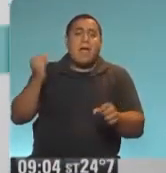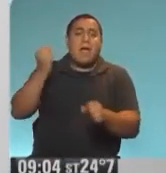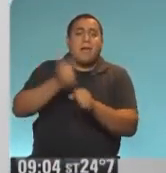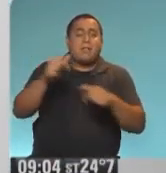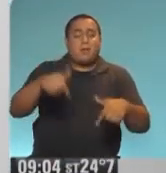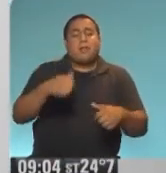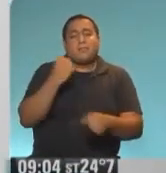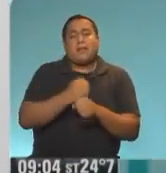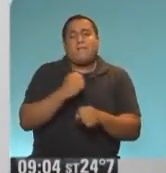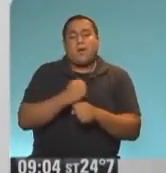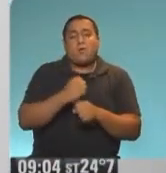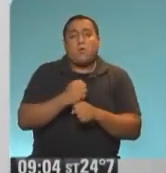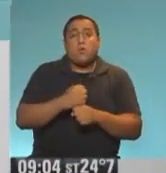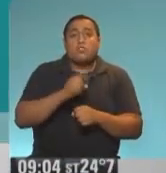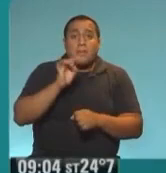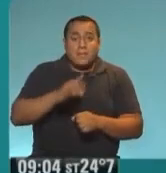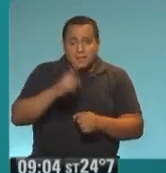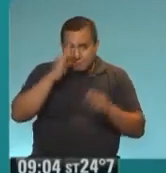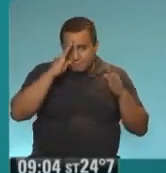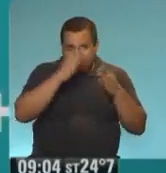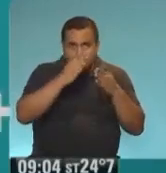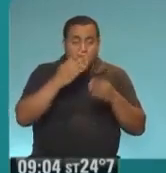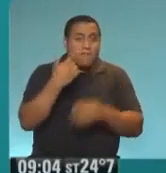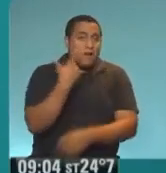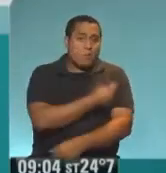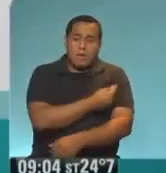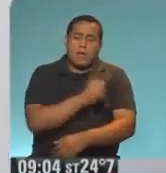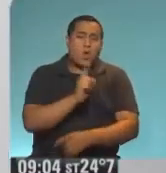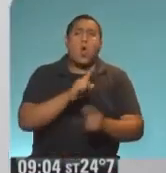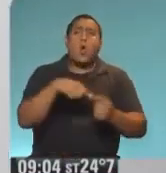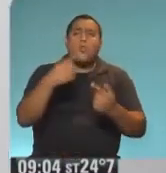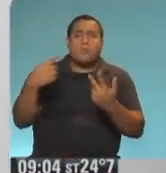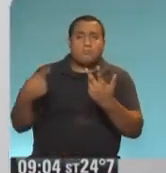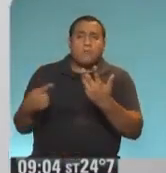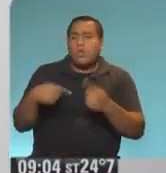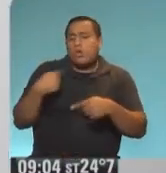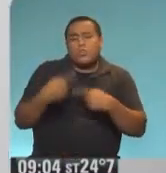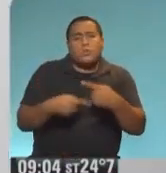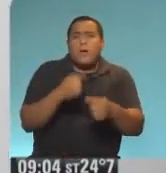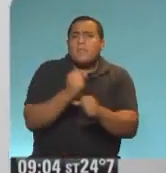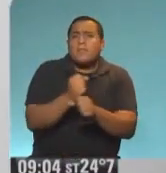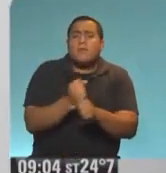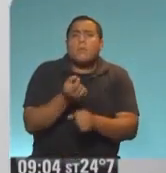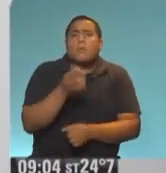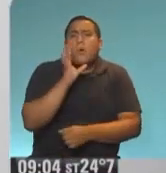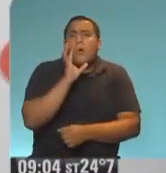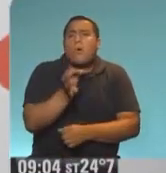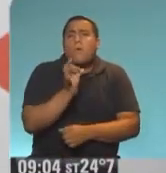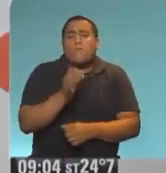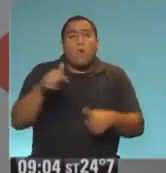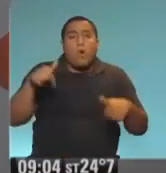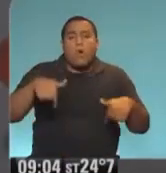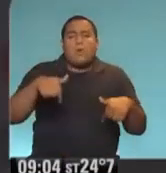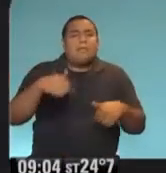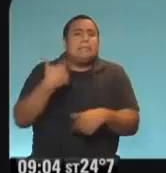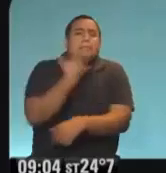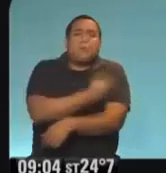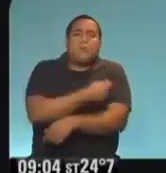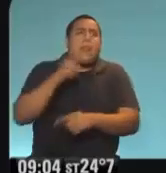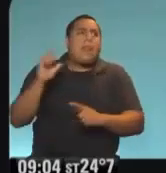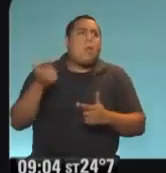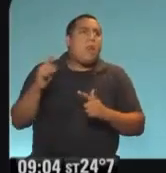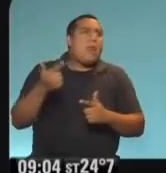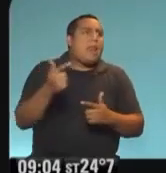esta vacuna, para todas las vacunas, usted lo sabe. Y seguiremos trabajando, porque obviamente hoy hay una carencia de vacunas en el